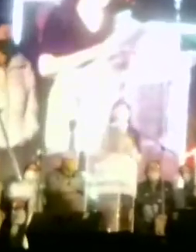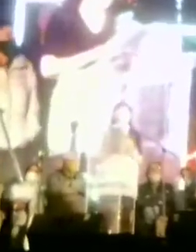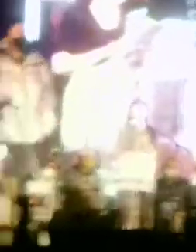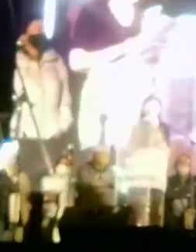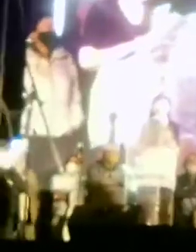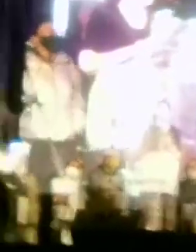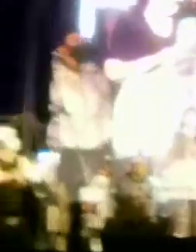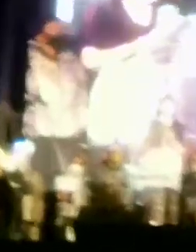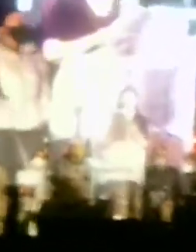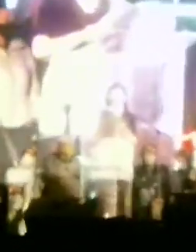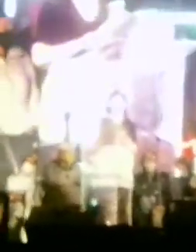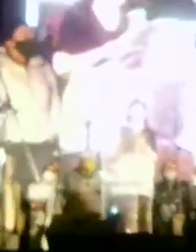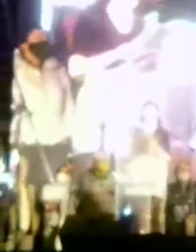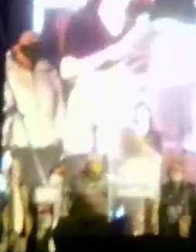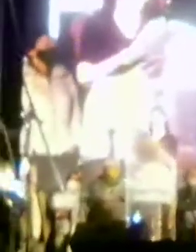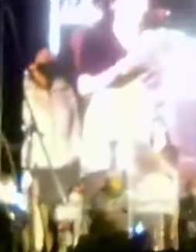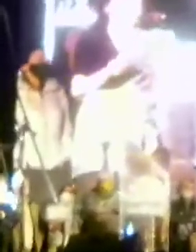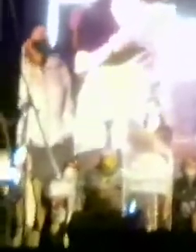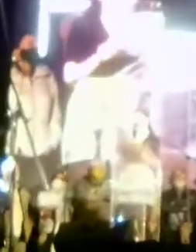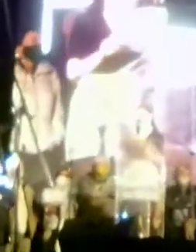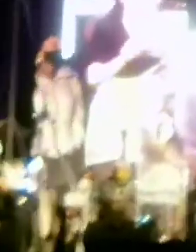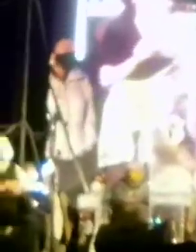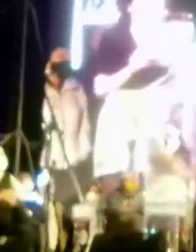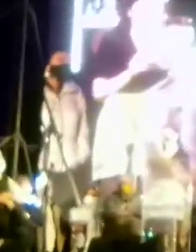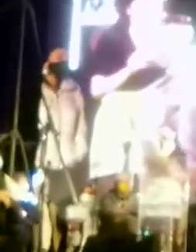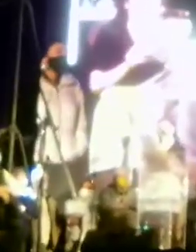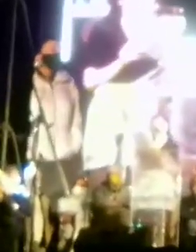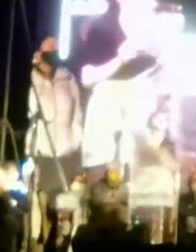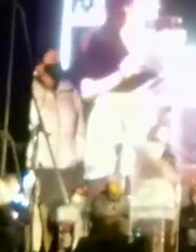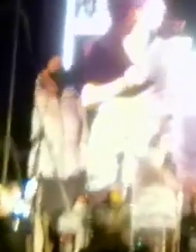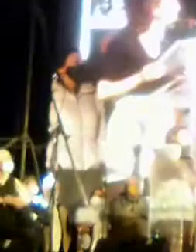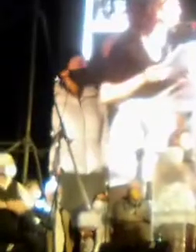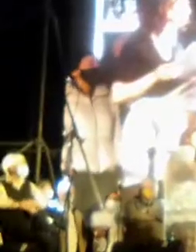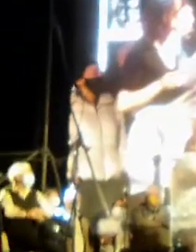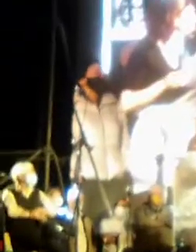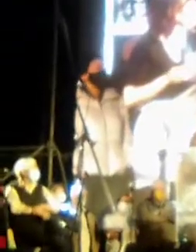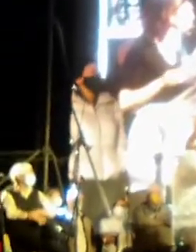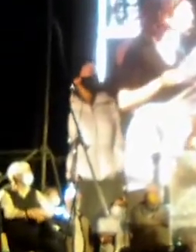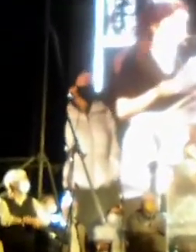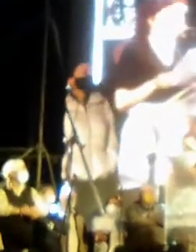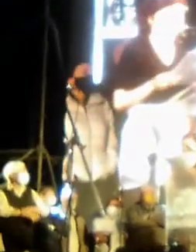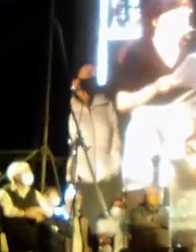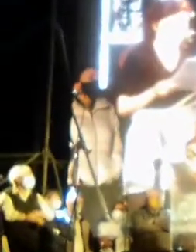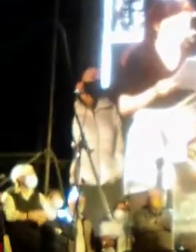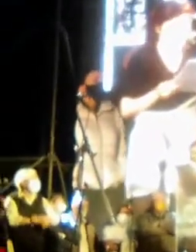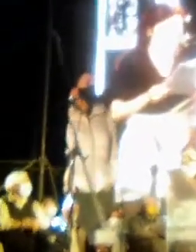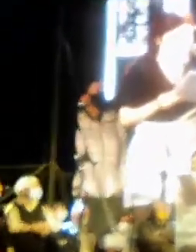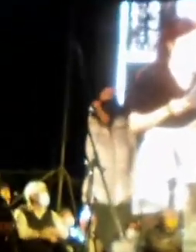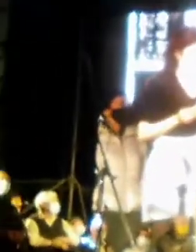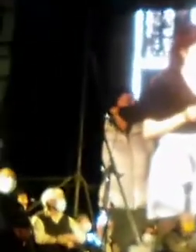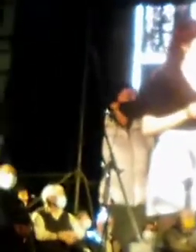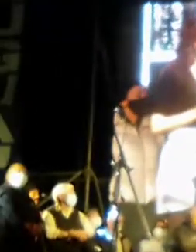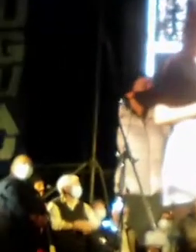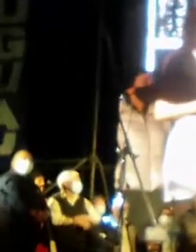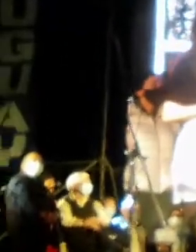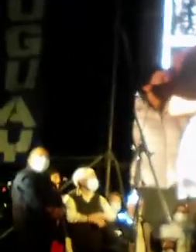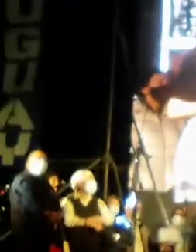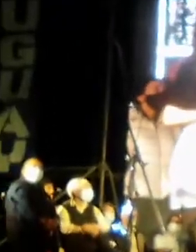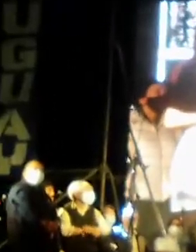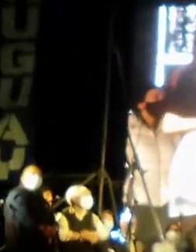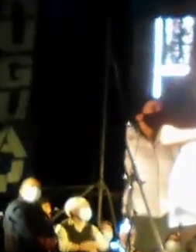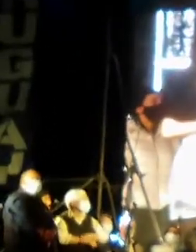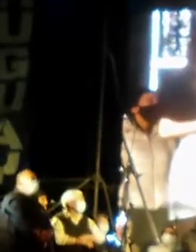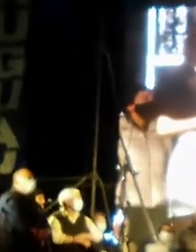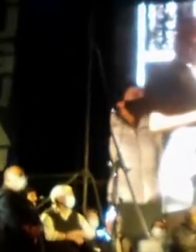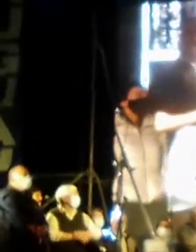muchas organizaciones que no hablan de la solidaridad, que la practican diariamente. Y desde ese mismo lugar tiene que salir la